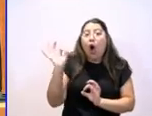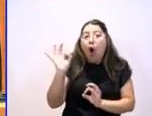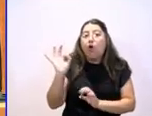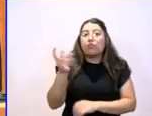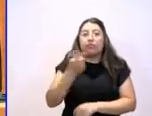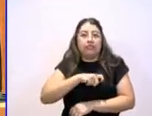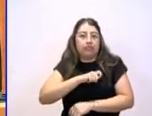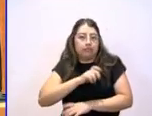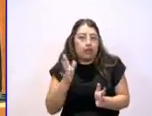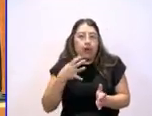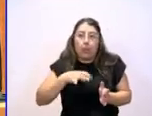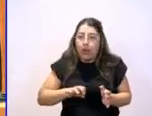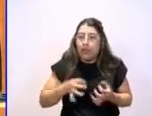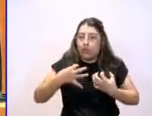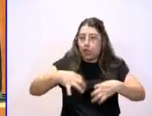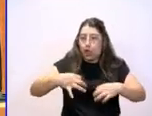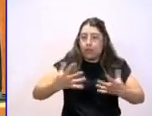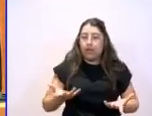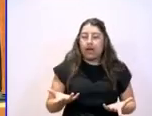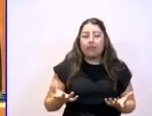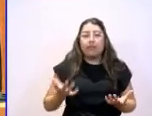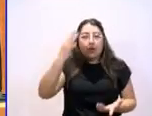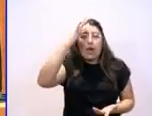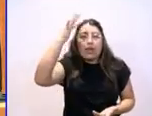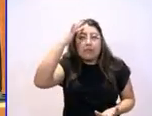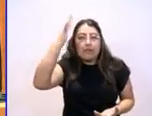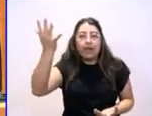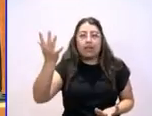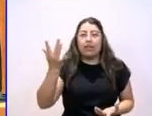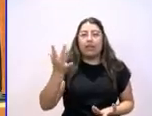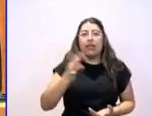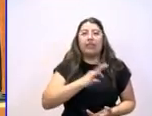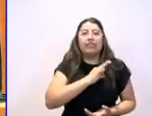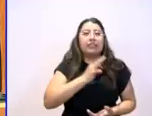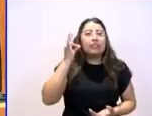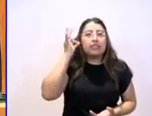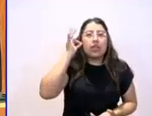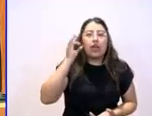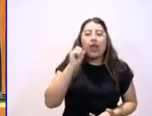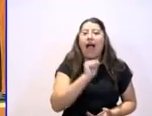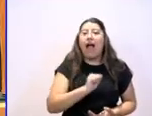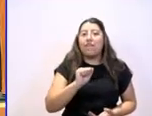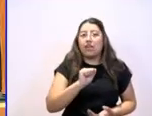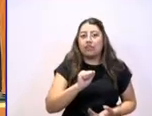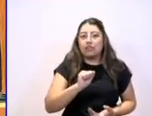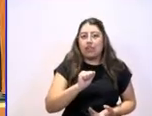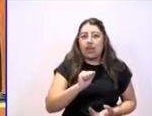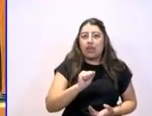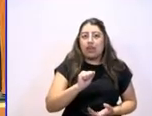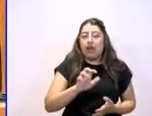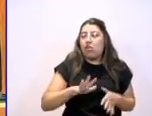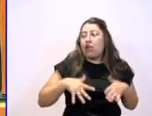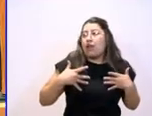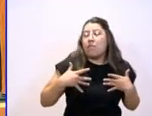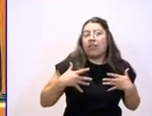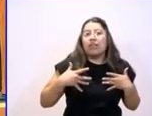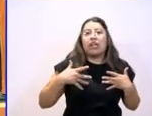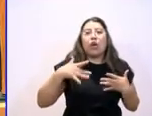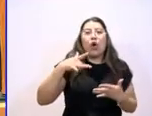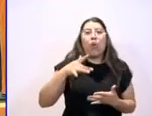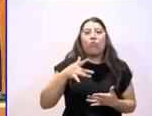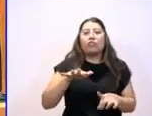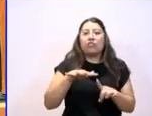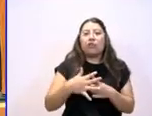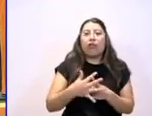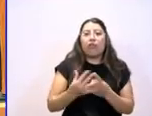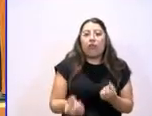española. ¿Usted se imagina, señora Bastida, que por un hecho delictivo que pueda